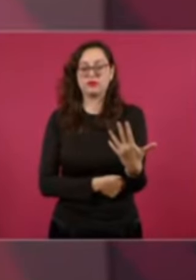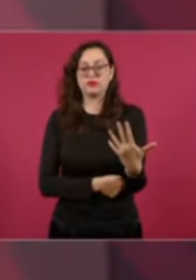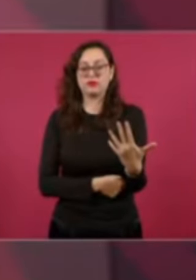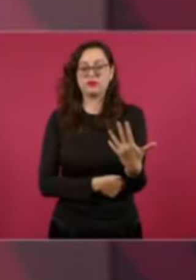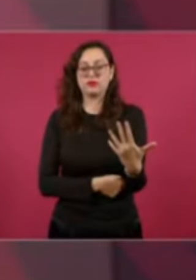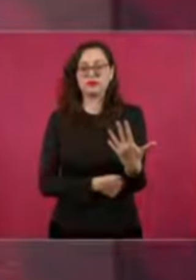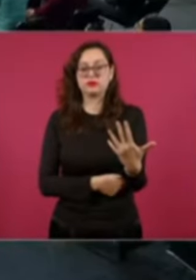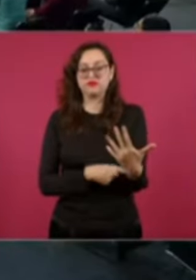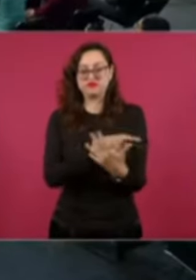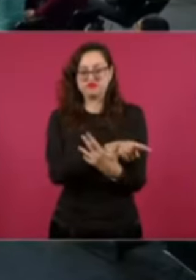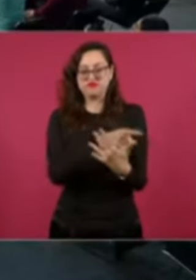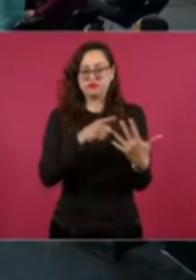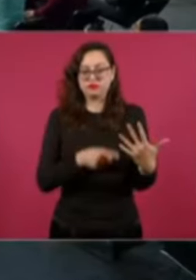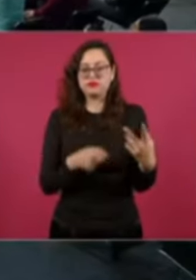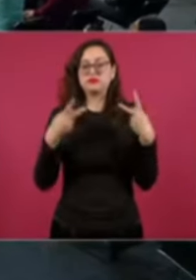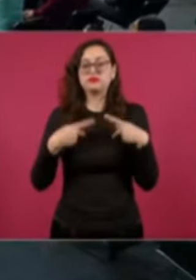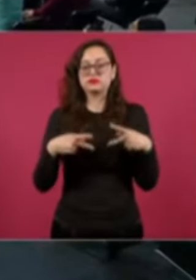que me gustaría